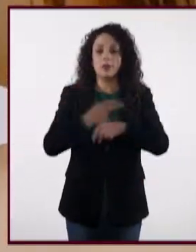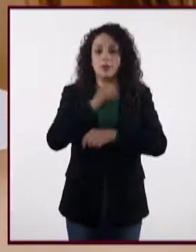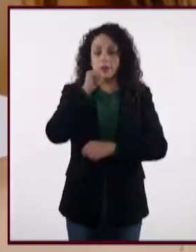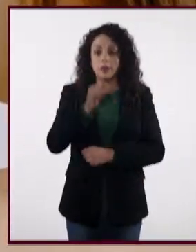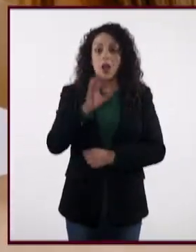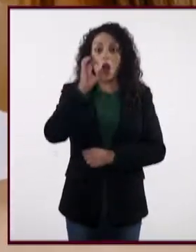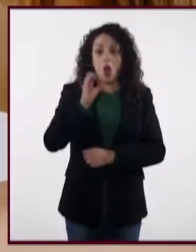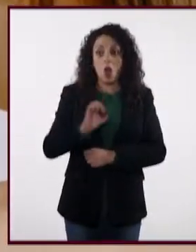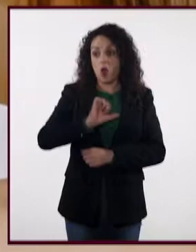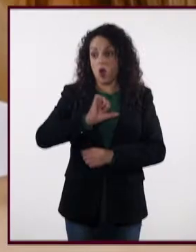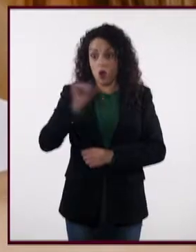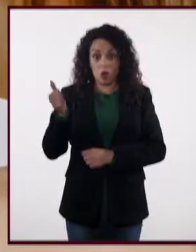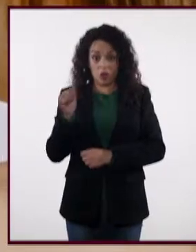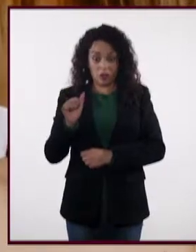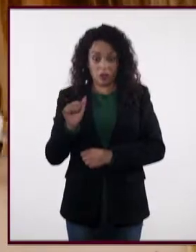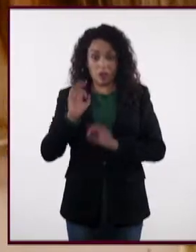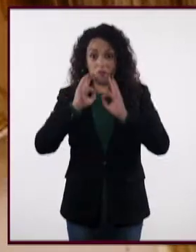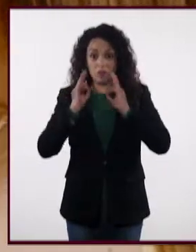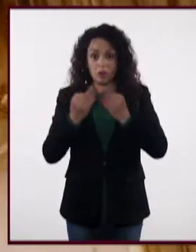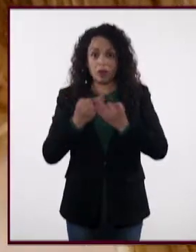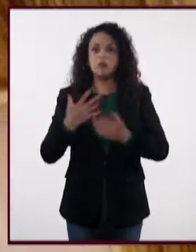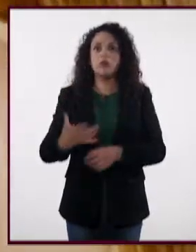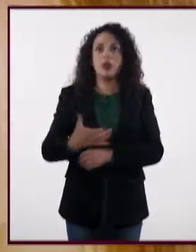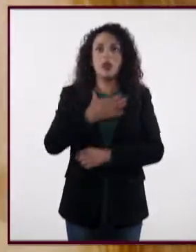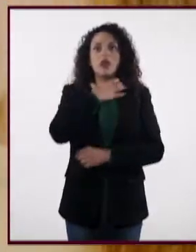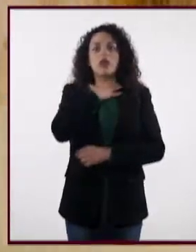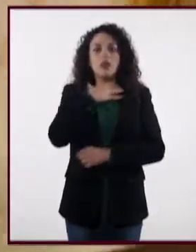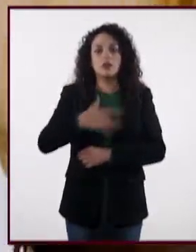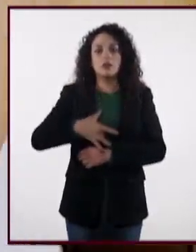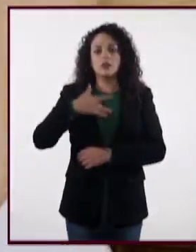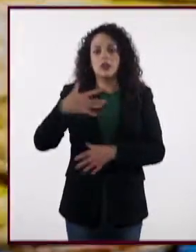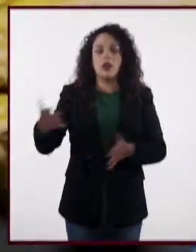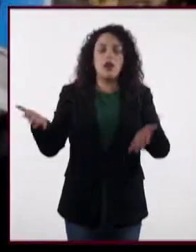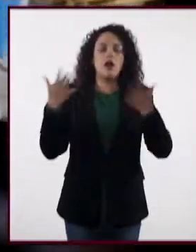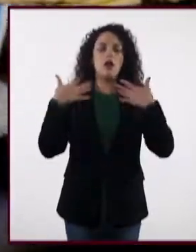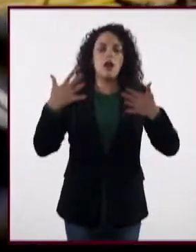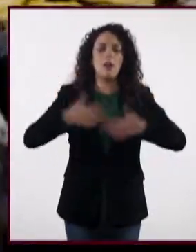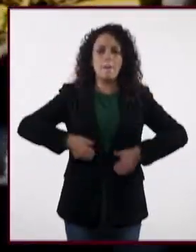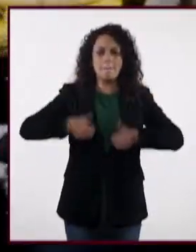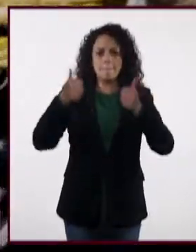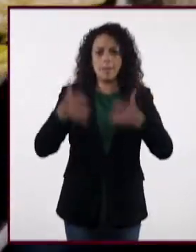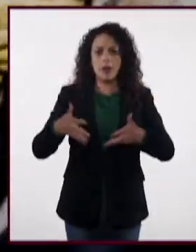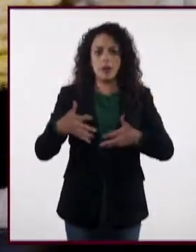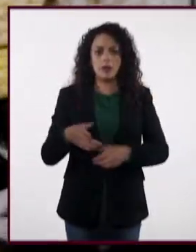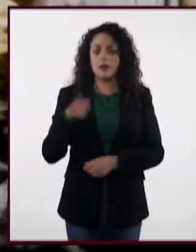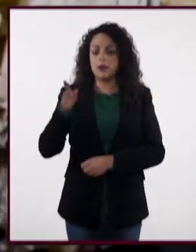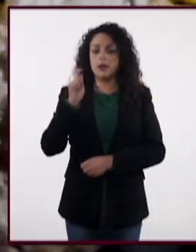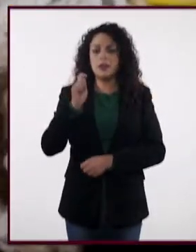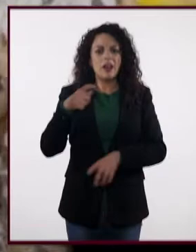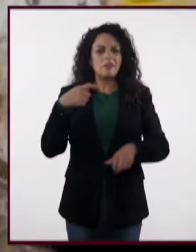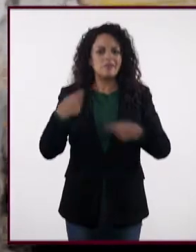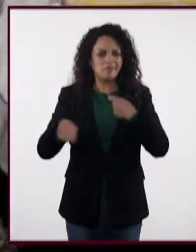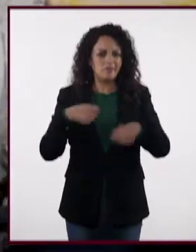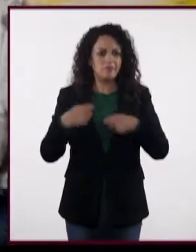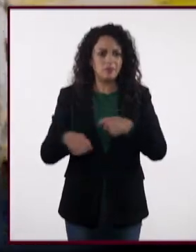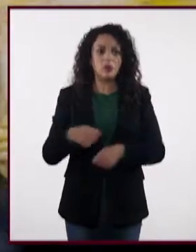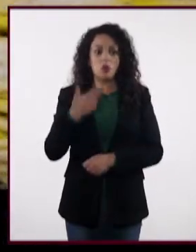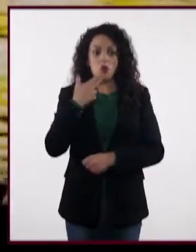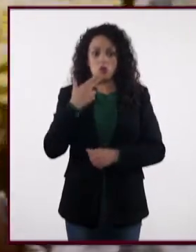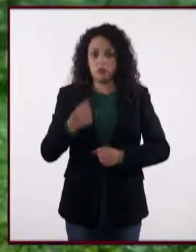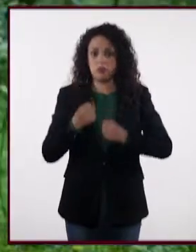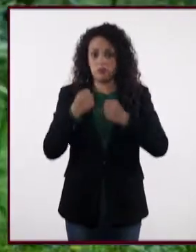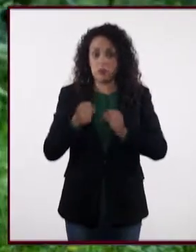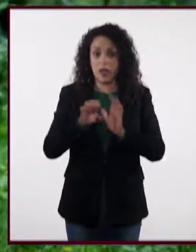nos asfixiaríamos o sufriríamos golpes de calor. En cambio, las fibras sintéticas son muy útiles para usos rudos.